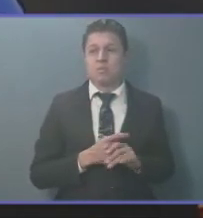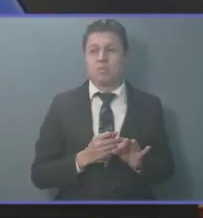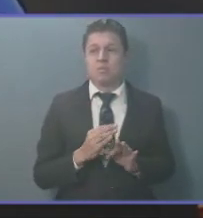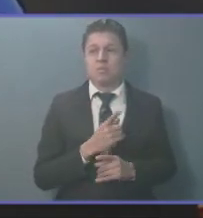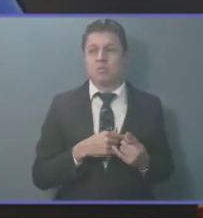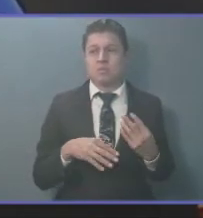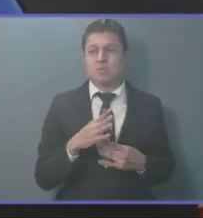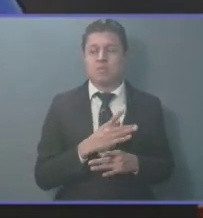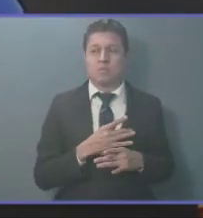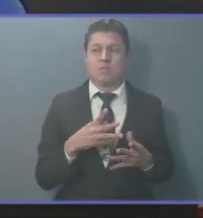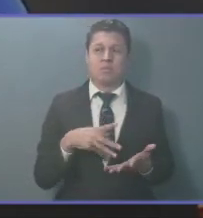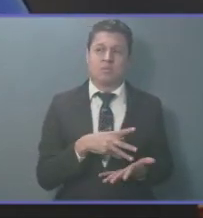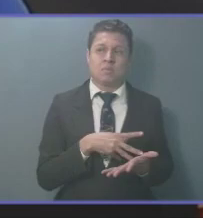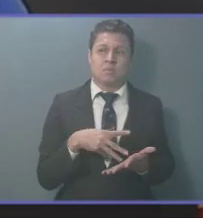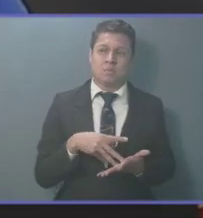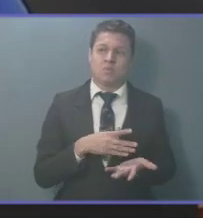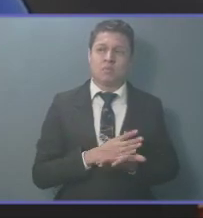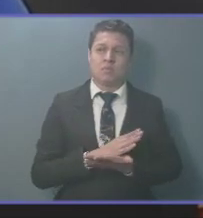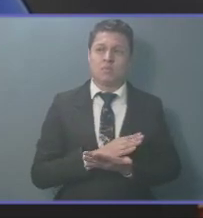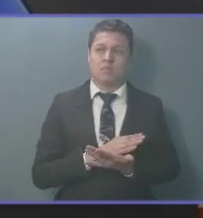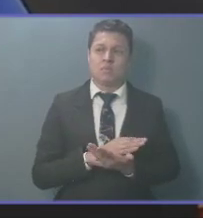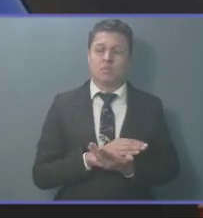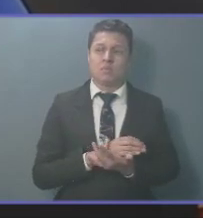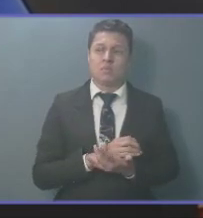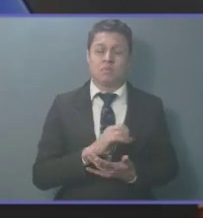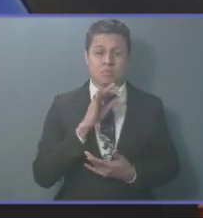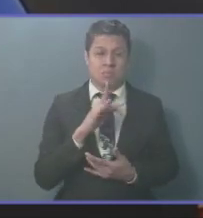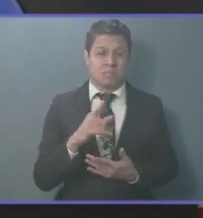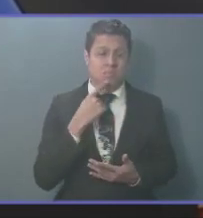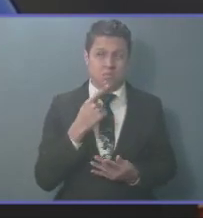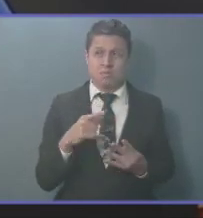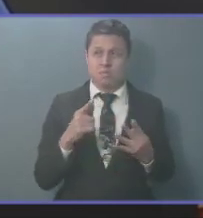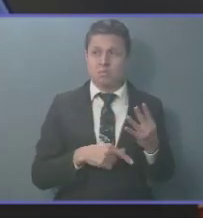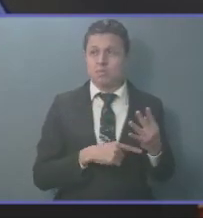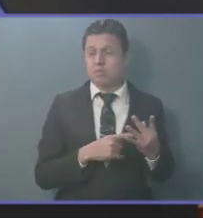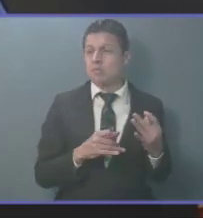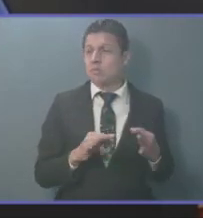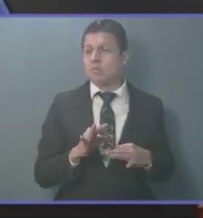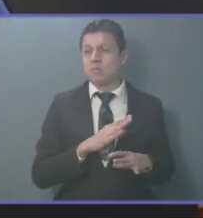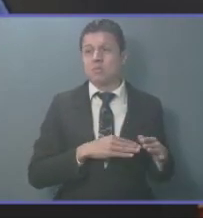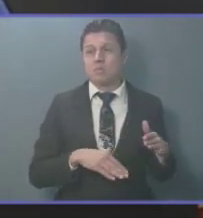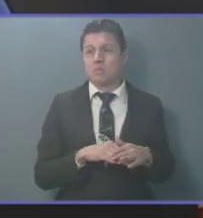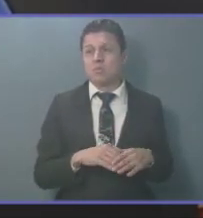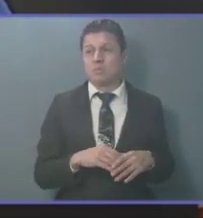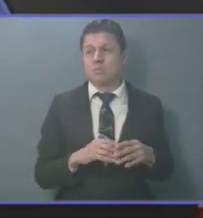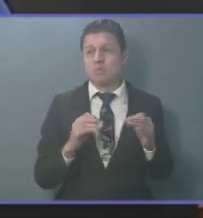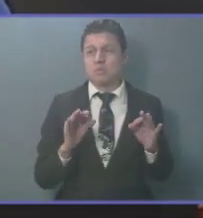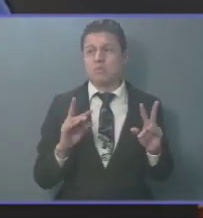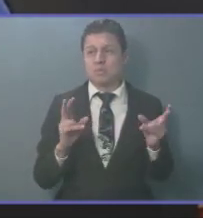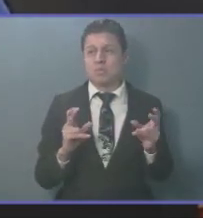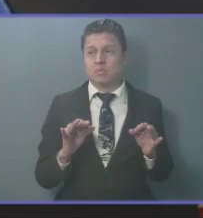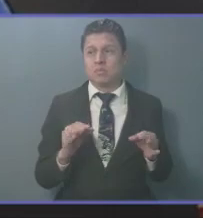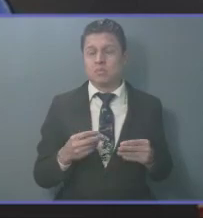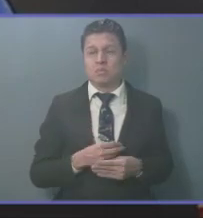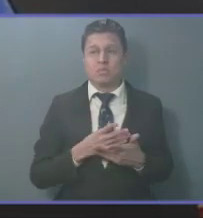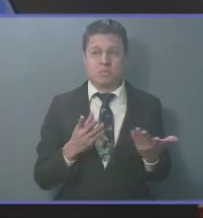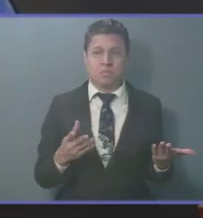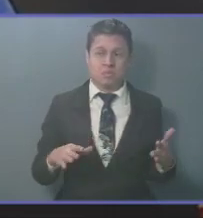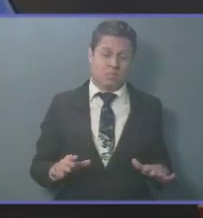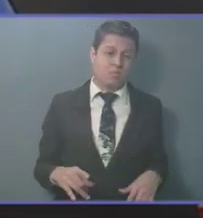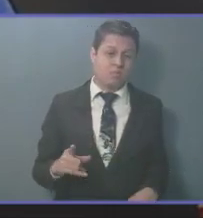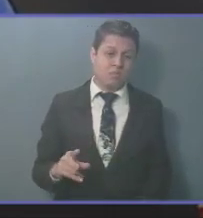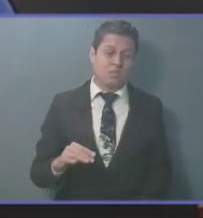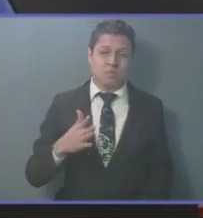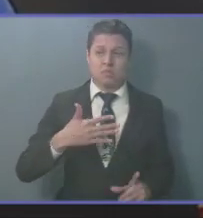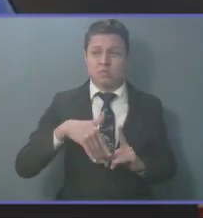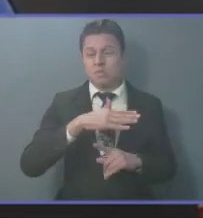de la población mediante decretos ejecutivos no fundados en un régimen de excepción. Un estado